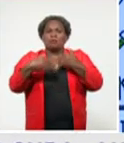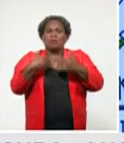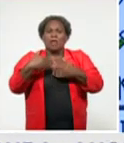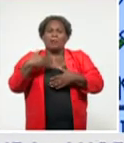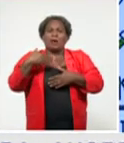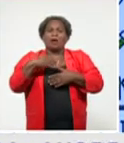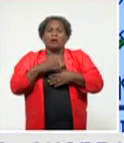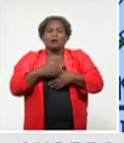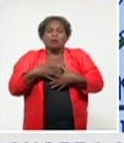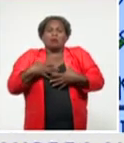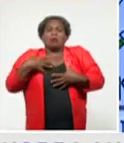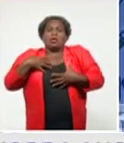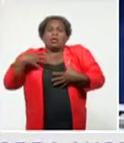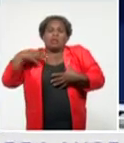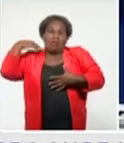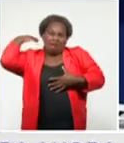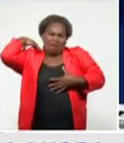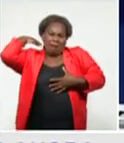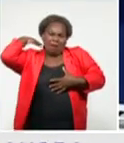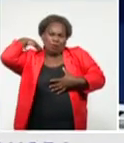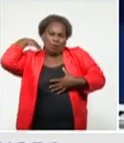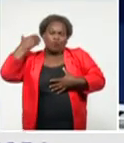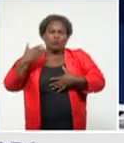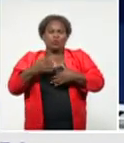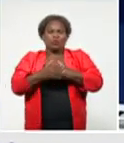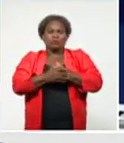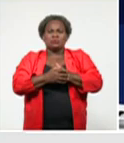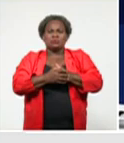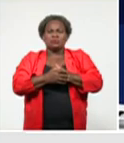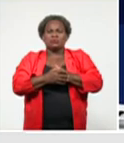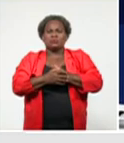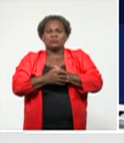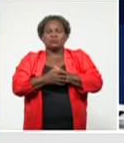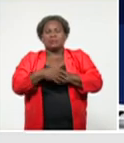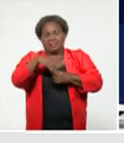multisistémico? Sí, mira,